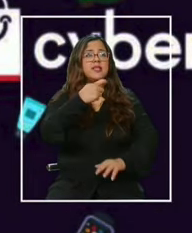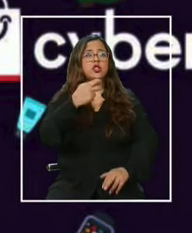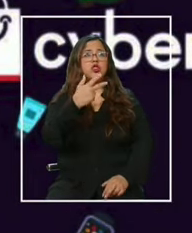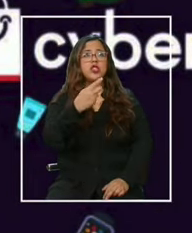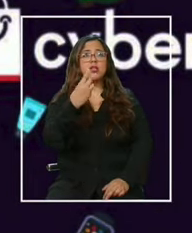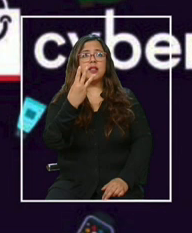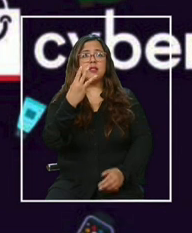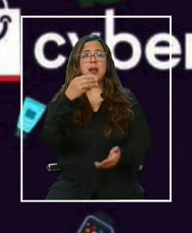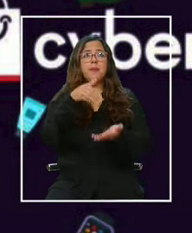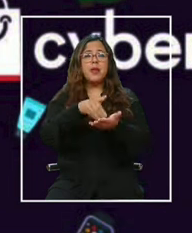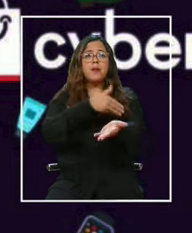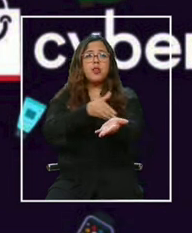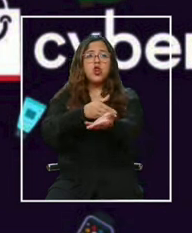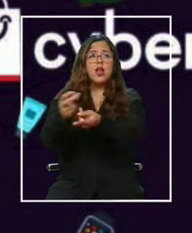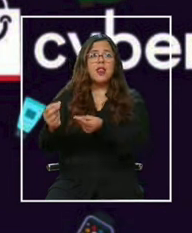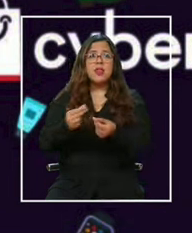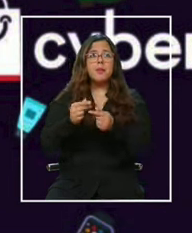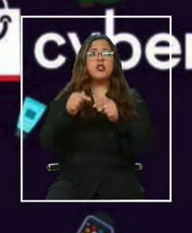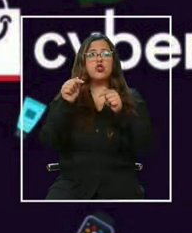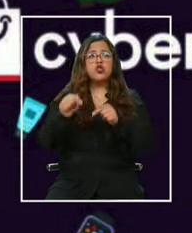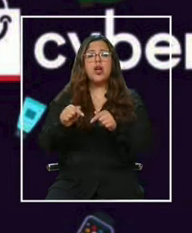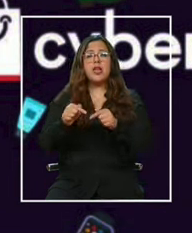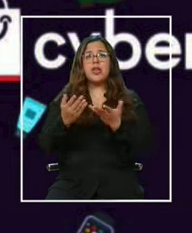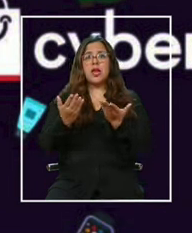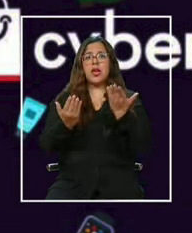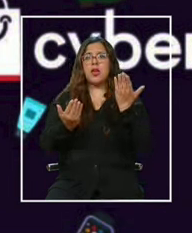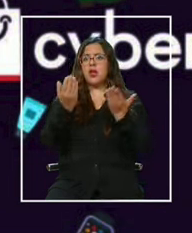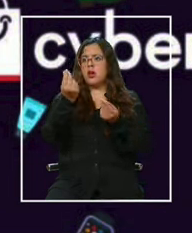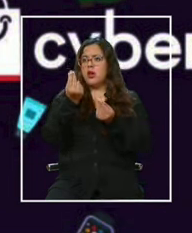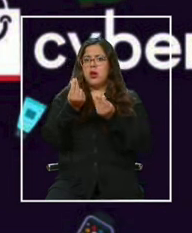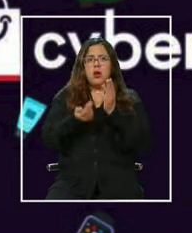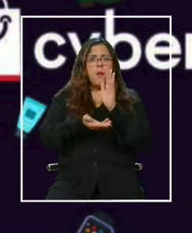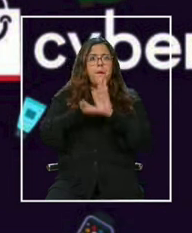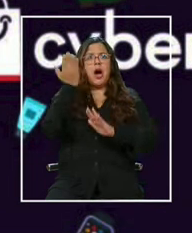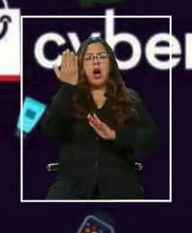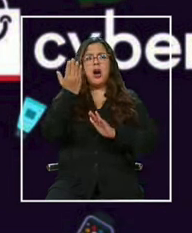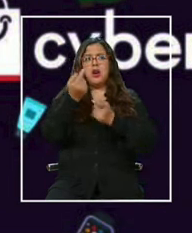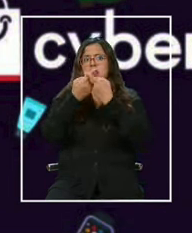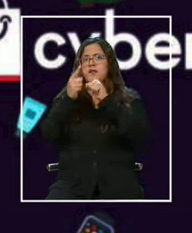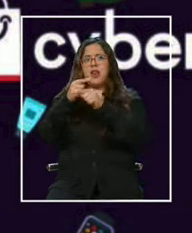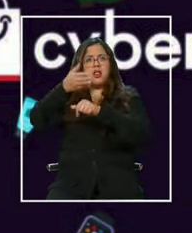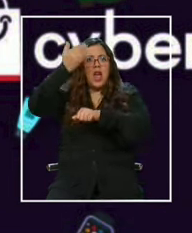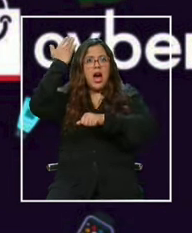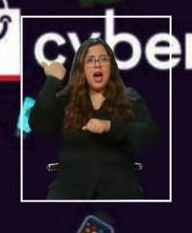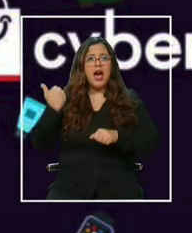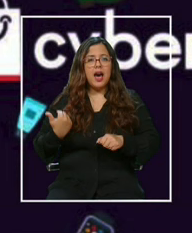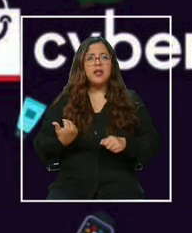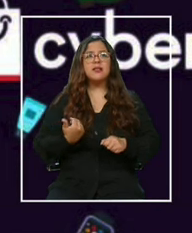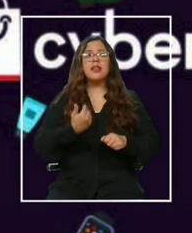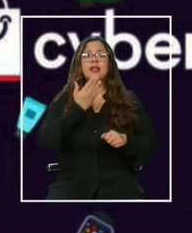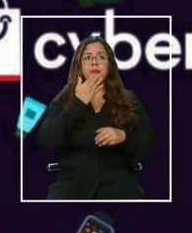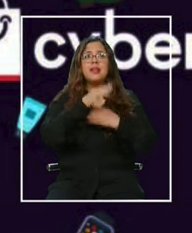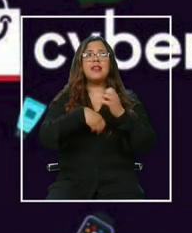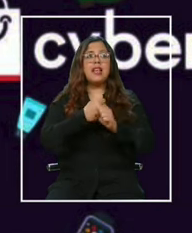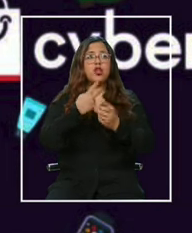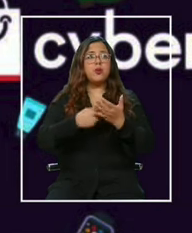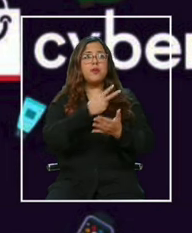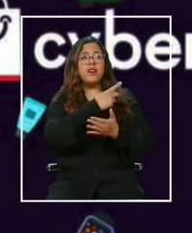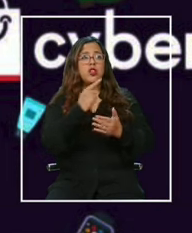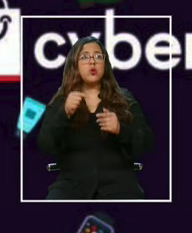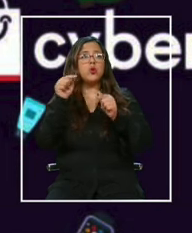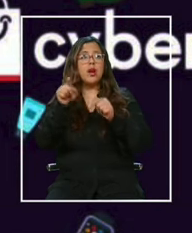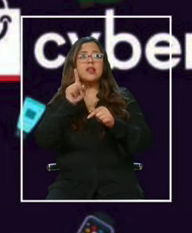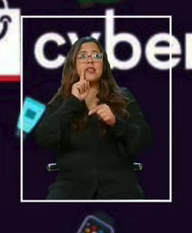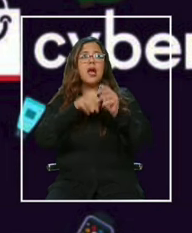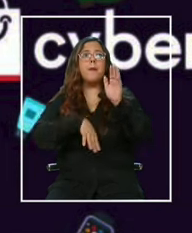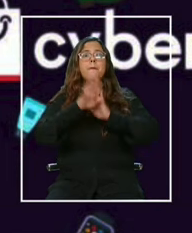mil millones de pesos, cifra que superó a todos los primeros días de los Cyber Day anteriores, incluso el año 2021, el que